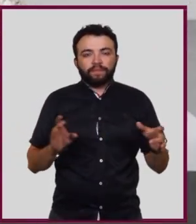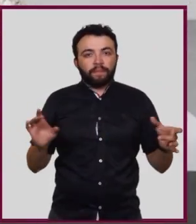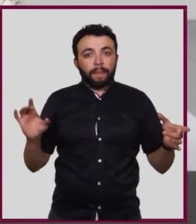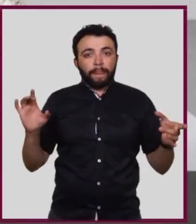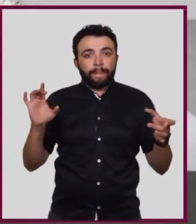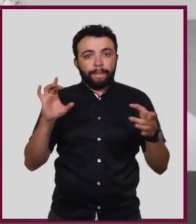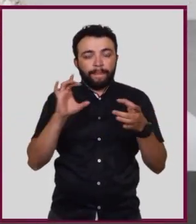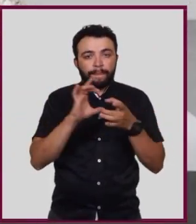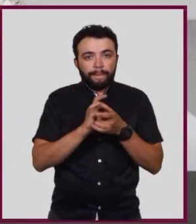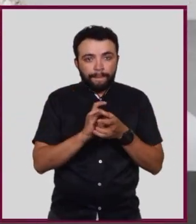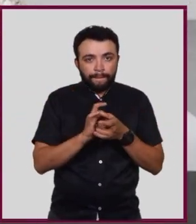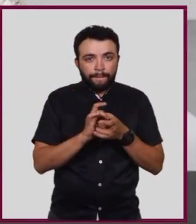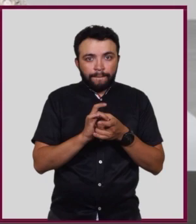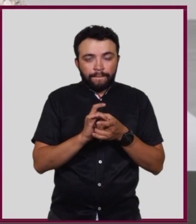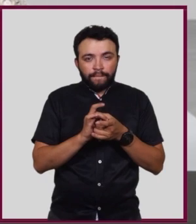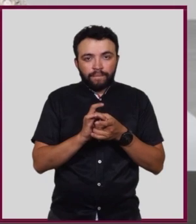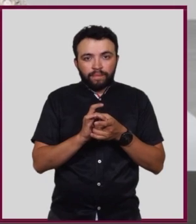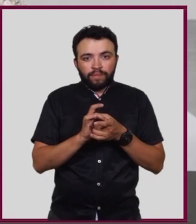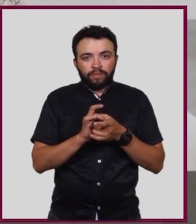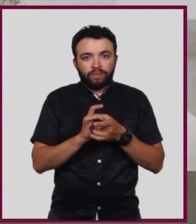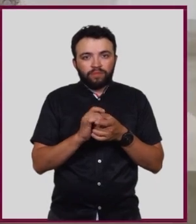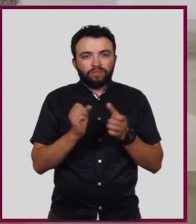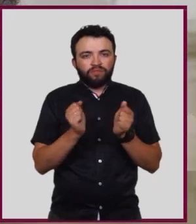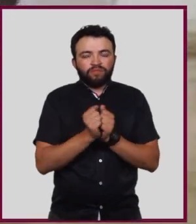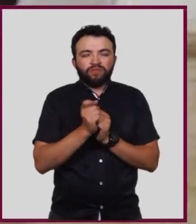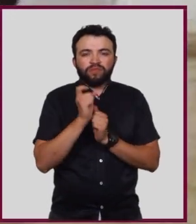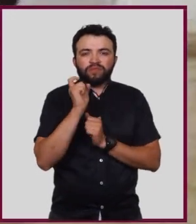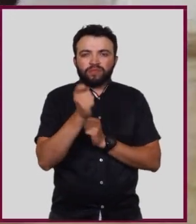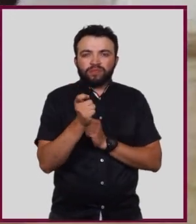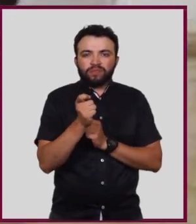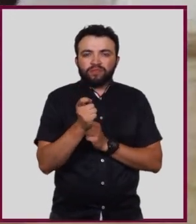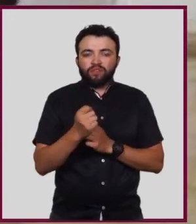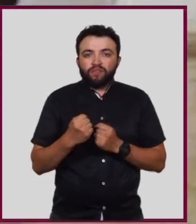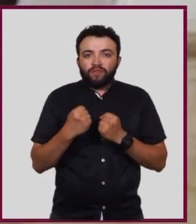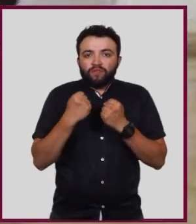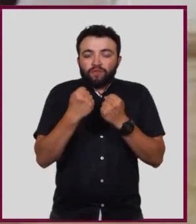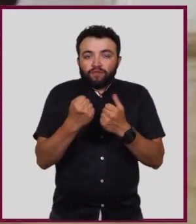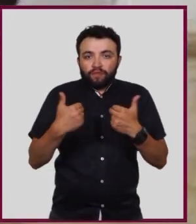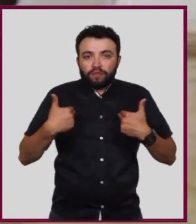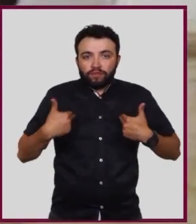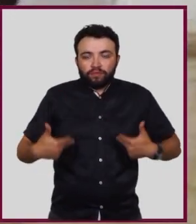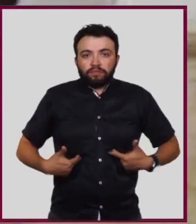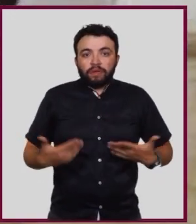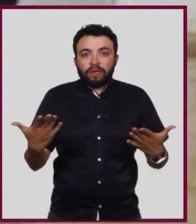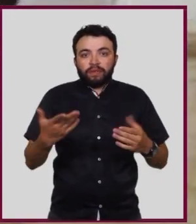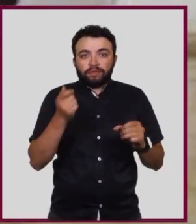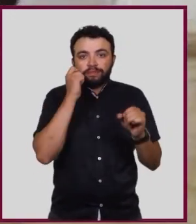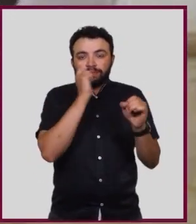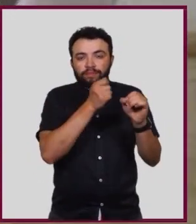relacionado con la fuerza humana, con ciertos materiales,